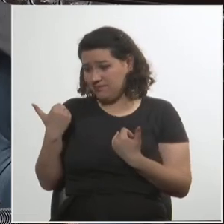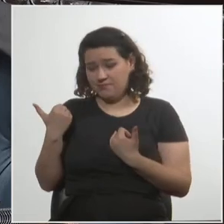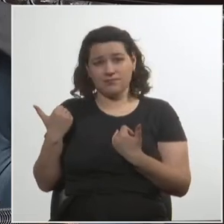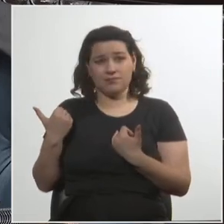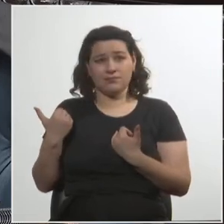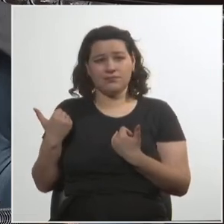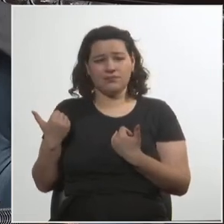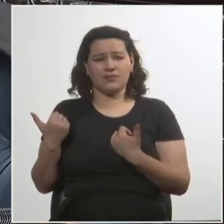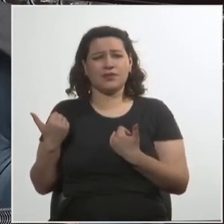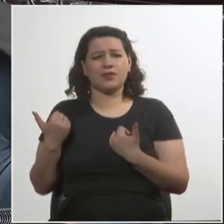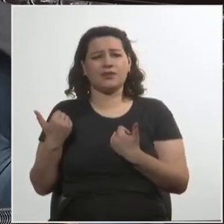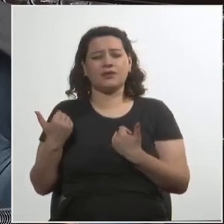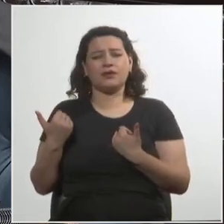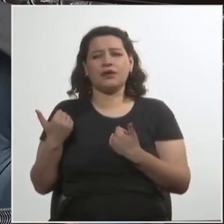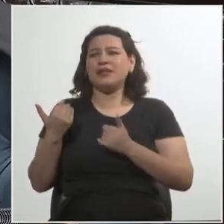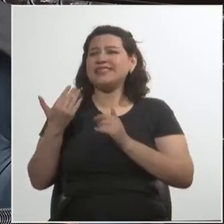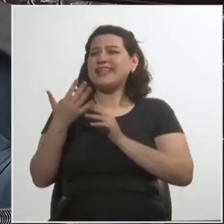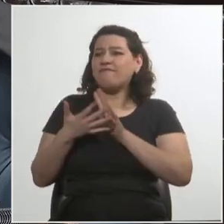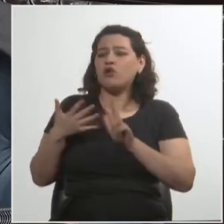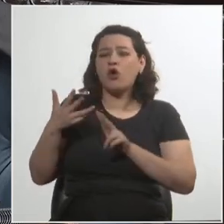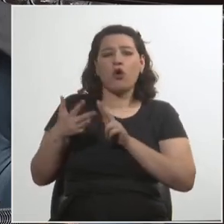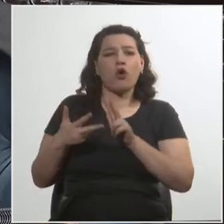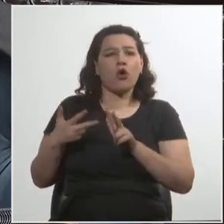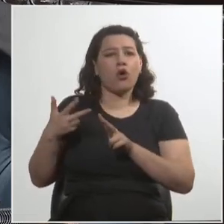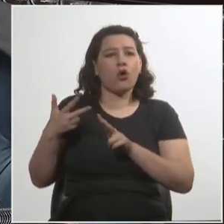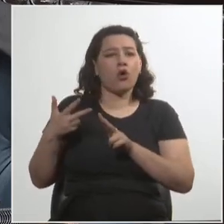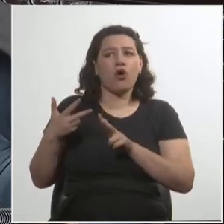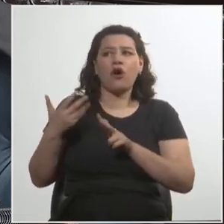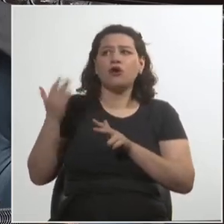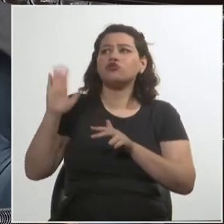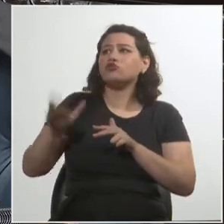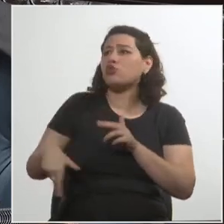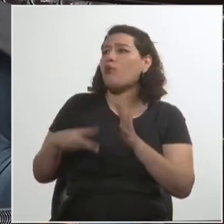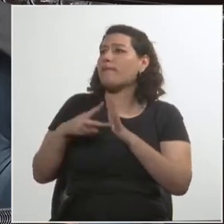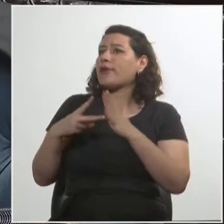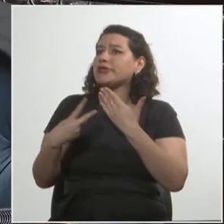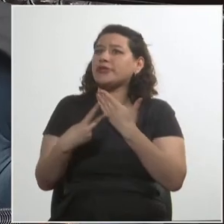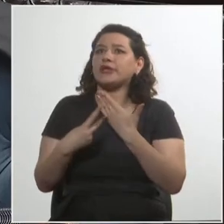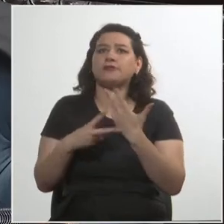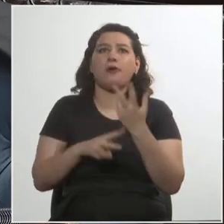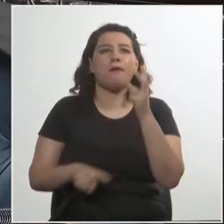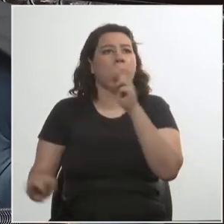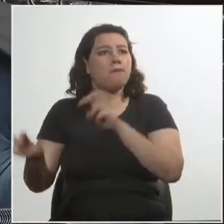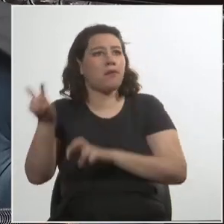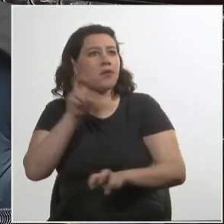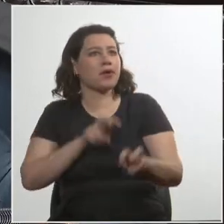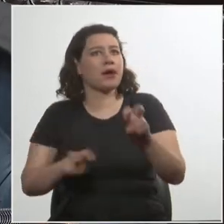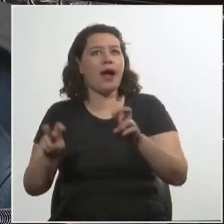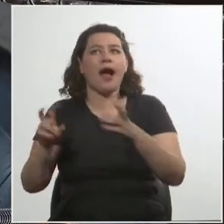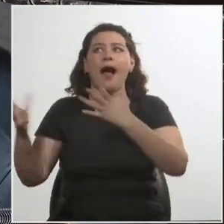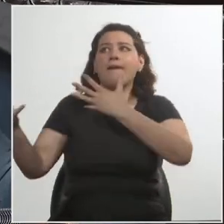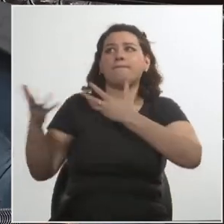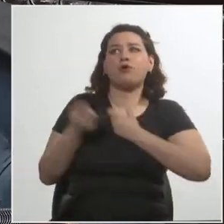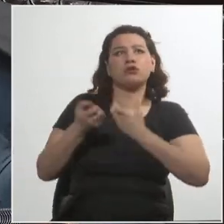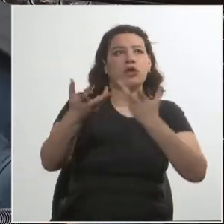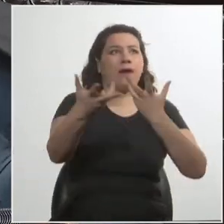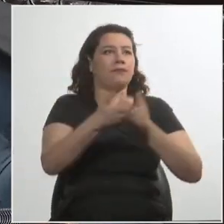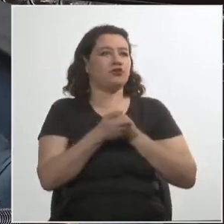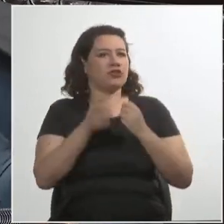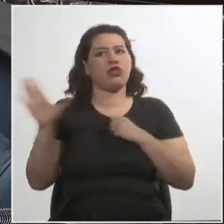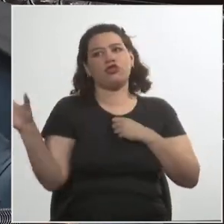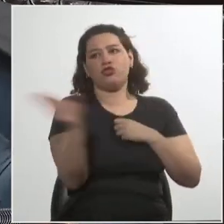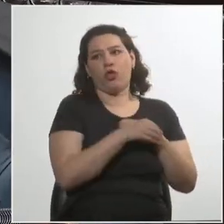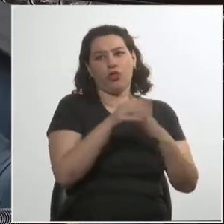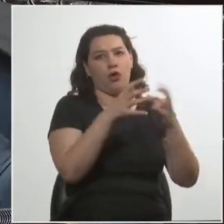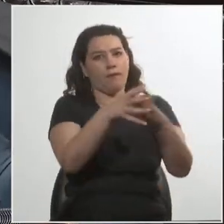se hizo referencia a que era un proyecto que buscaba primero el apoyo de todos los partidos políticos